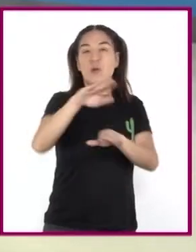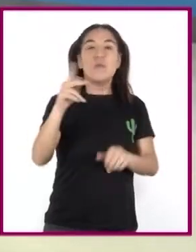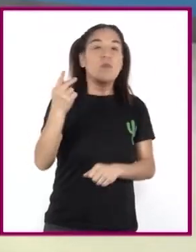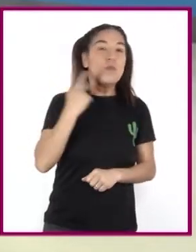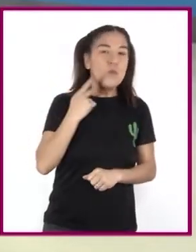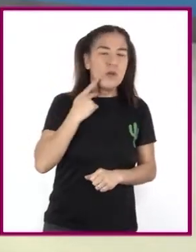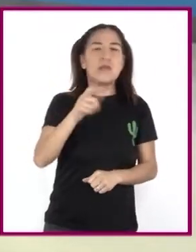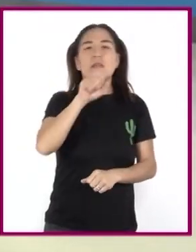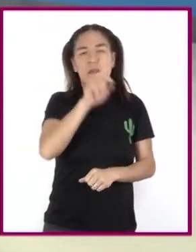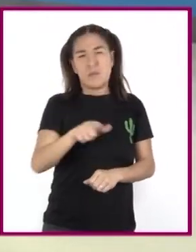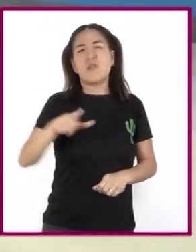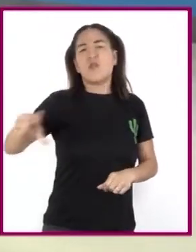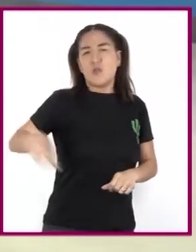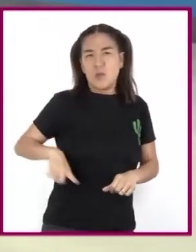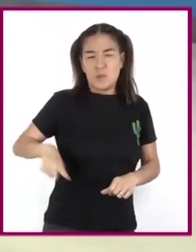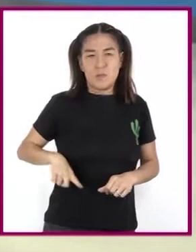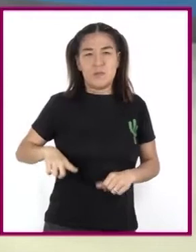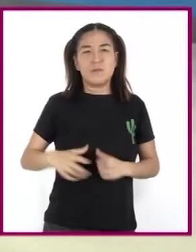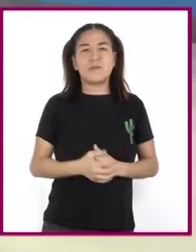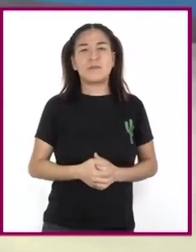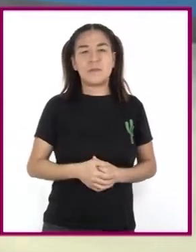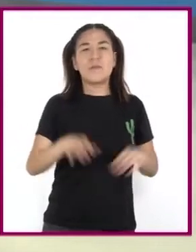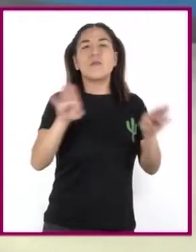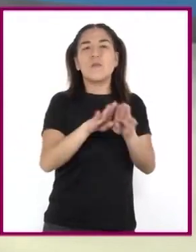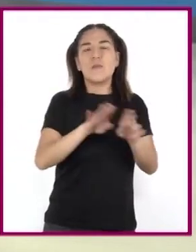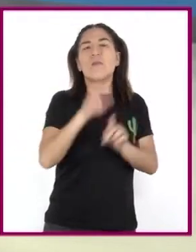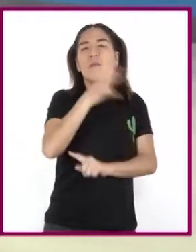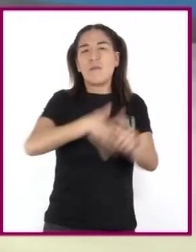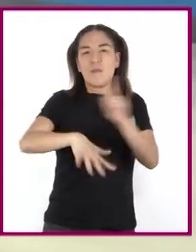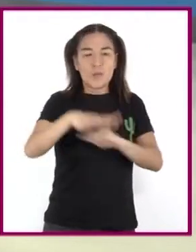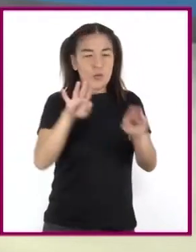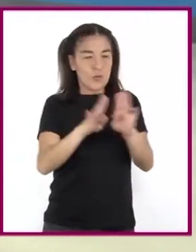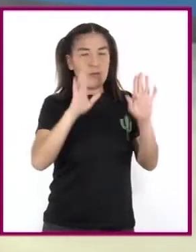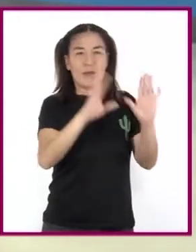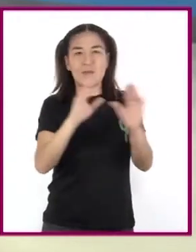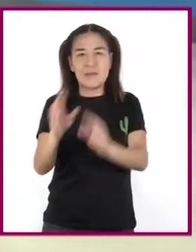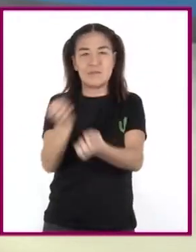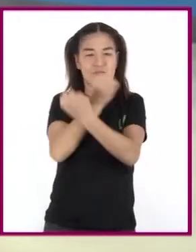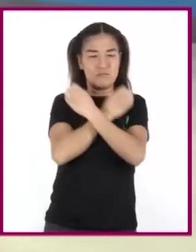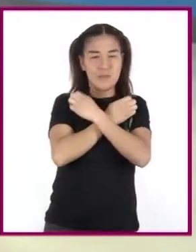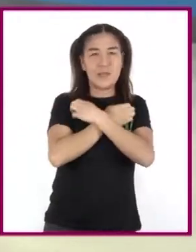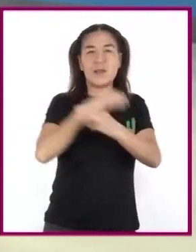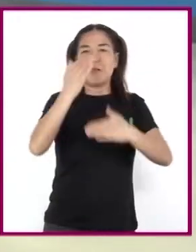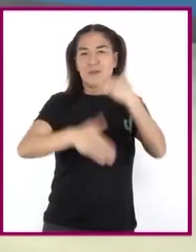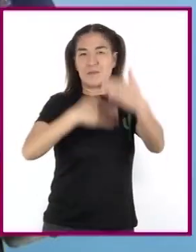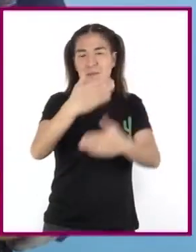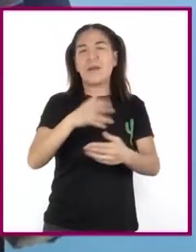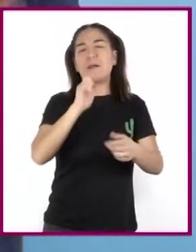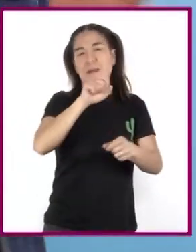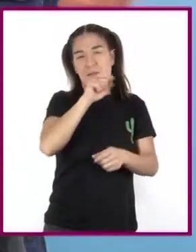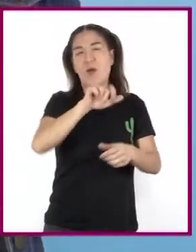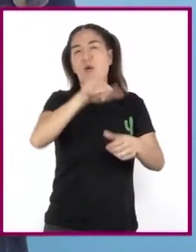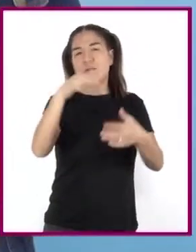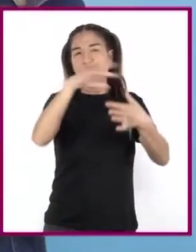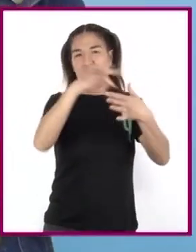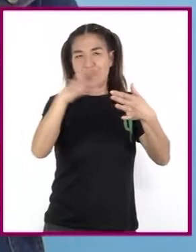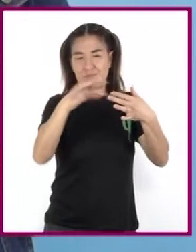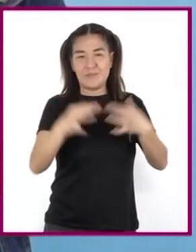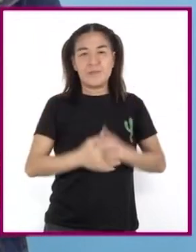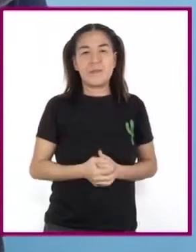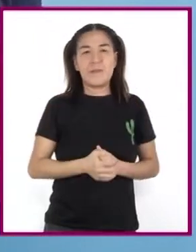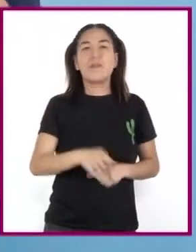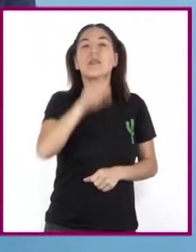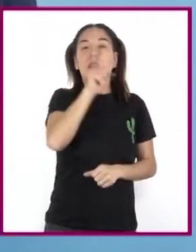y públicos. Si educa y promueve su desarrollo, entre otros aspectos. Además